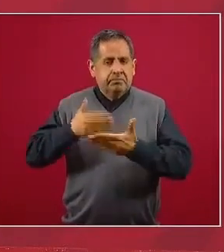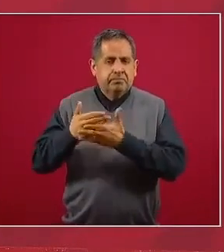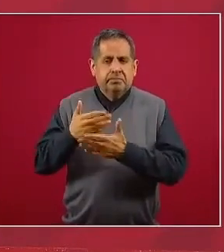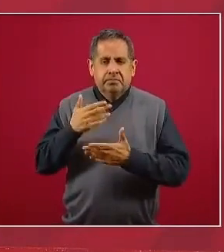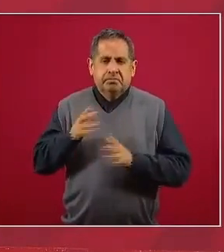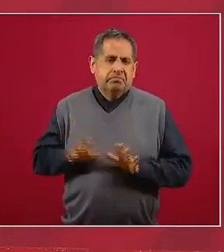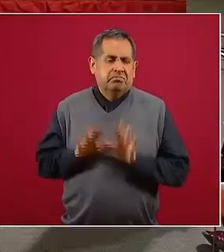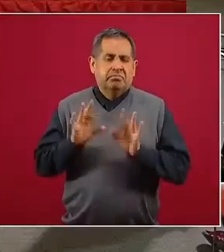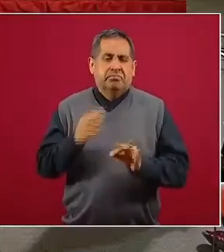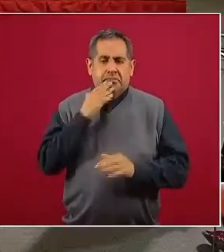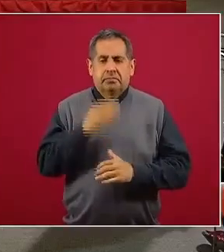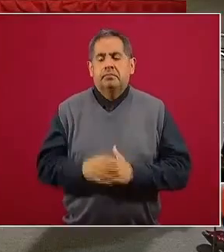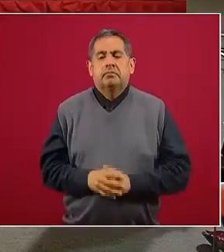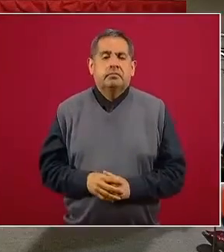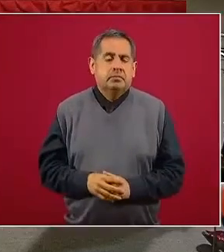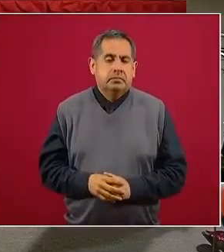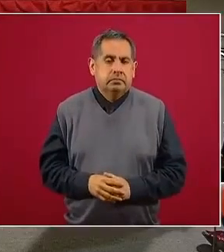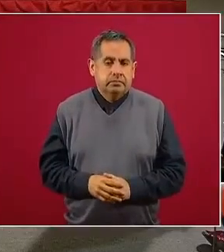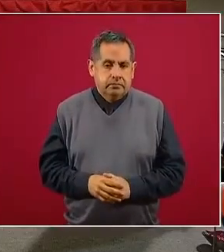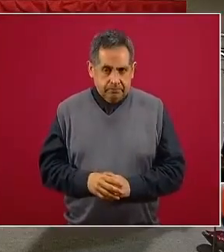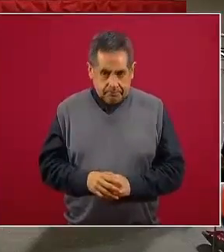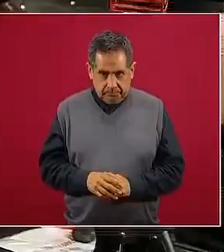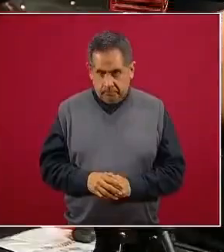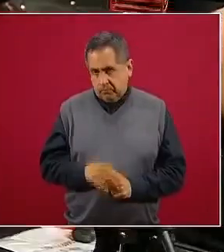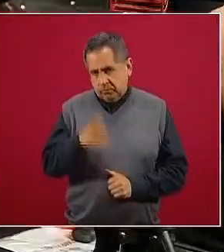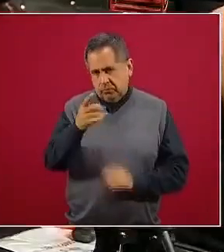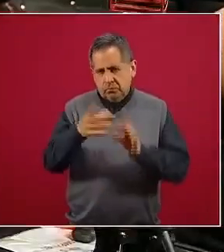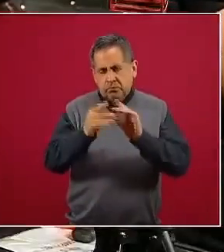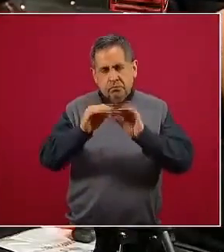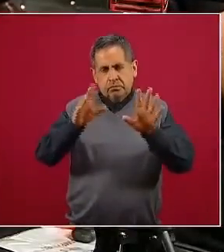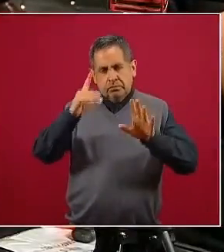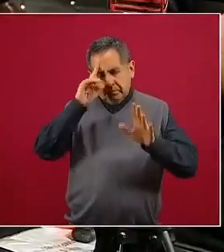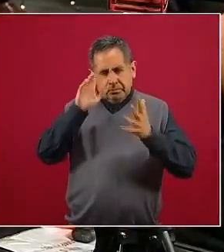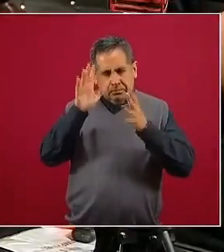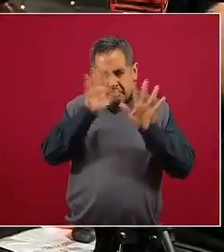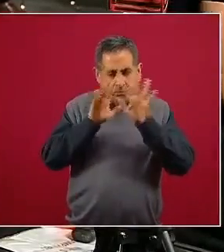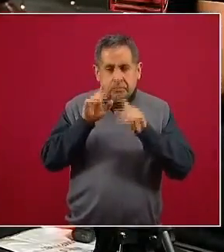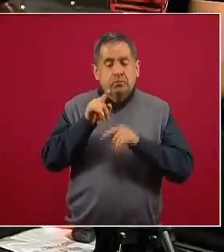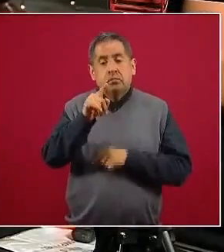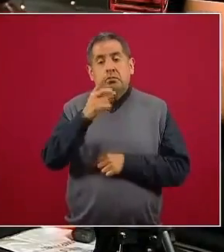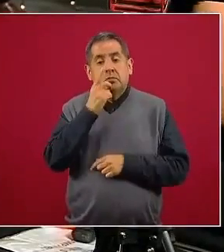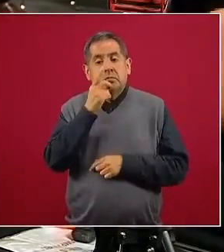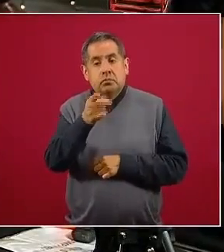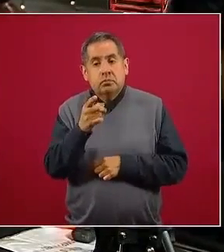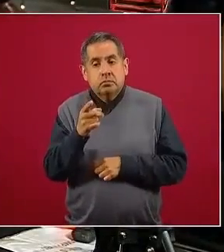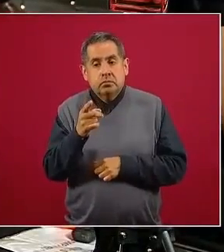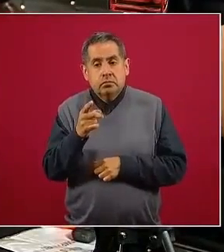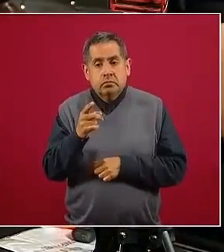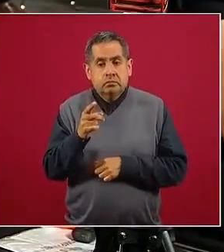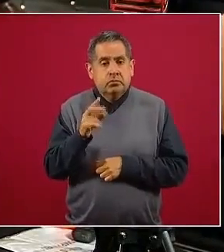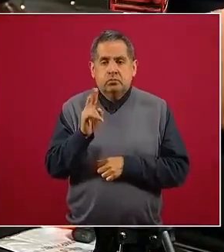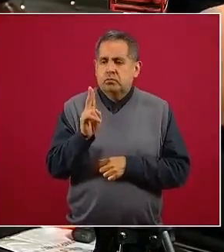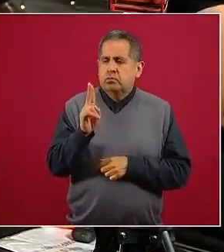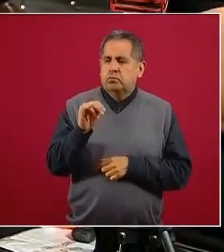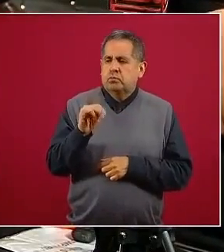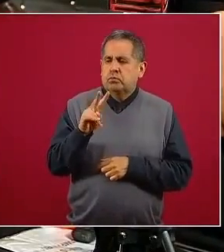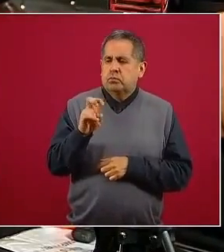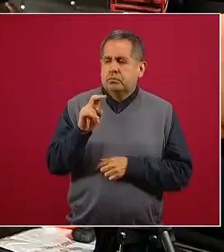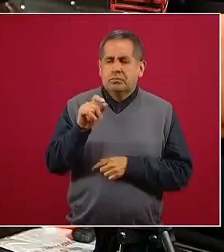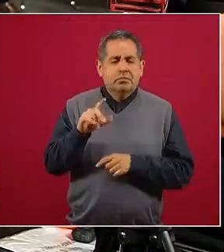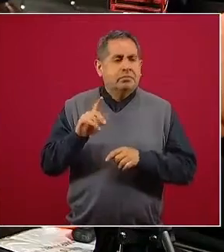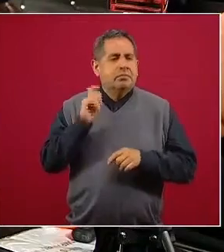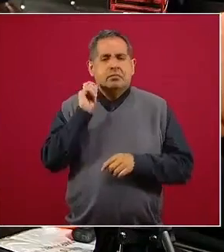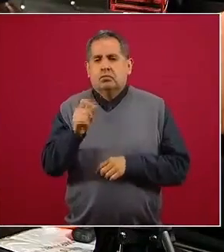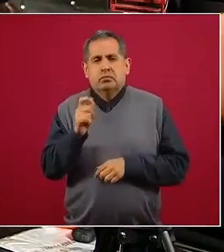a la población. Una aclaración para que no haya confusiones. Cuando usted dice universalización, no